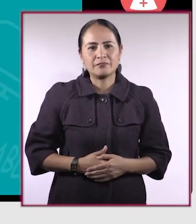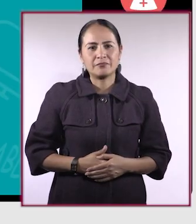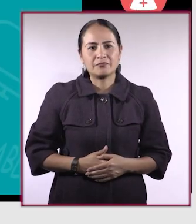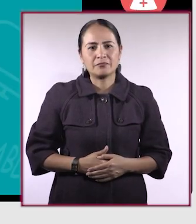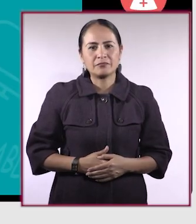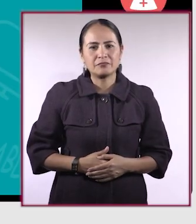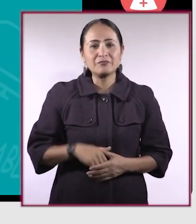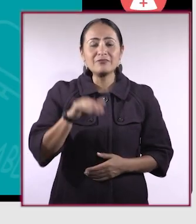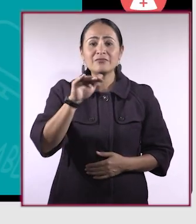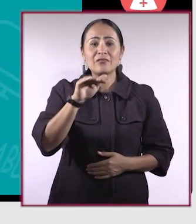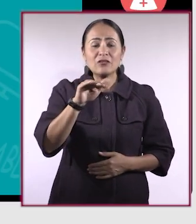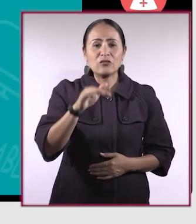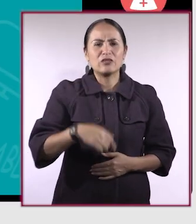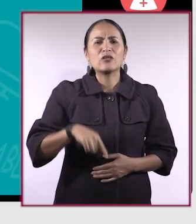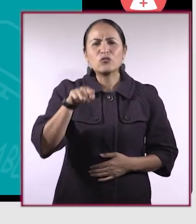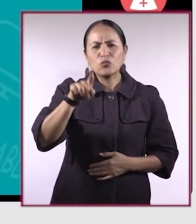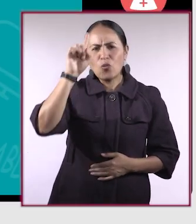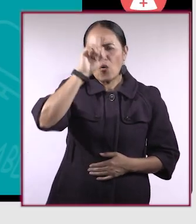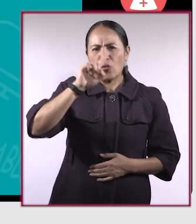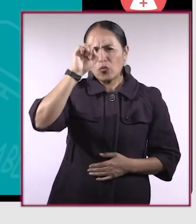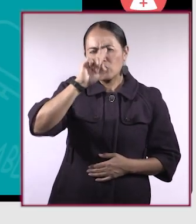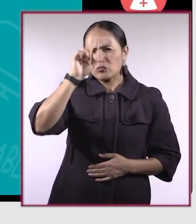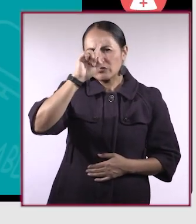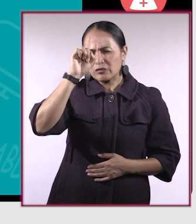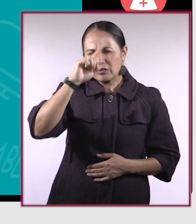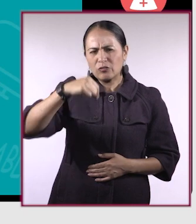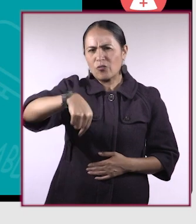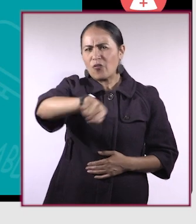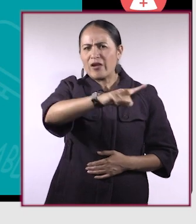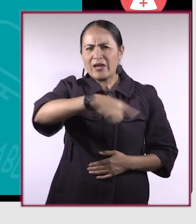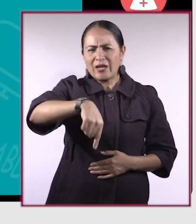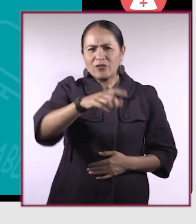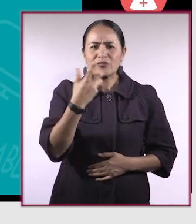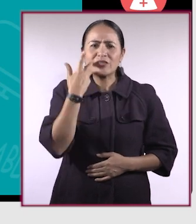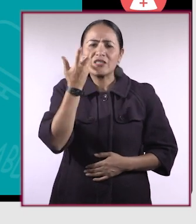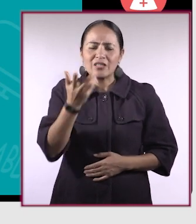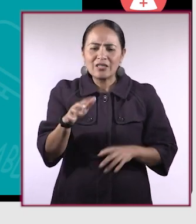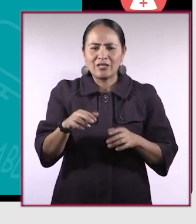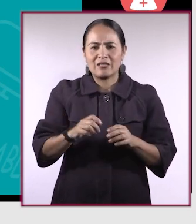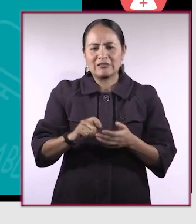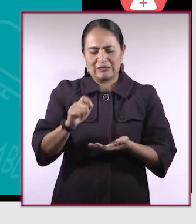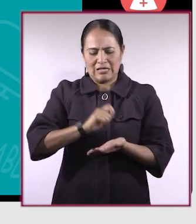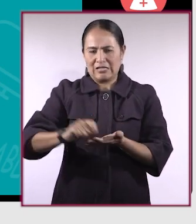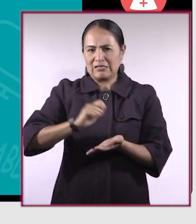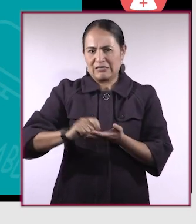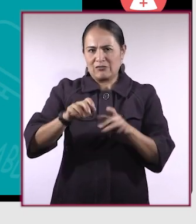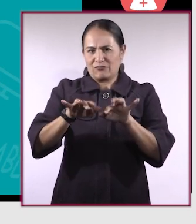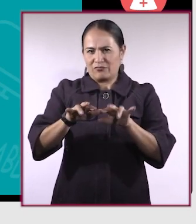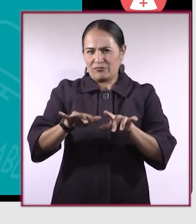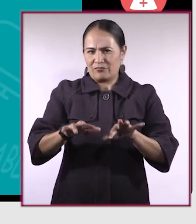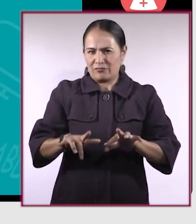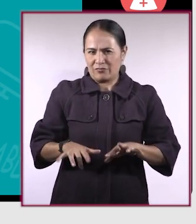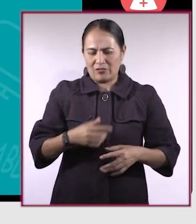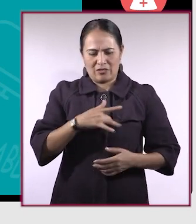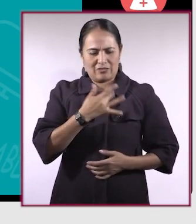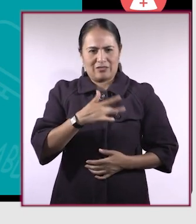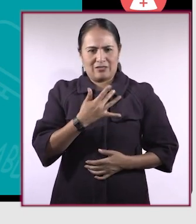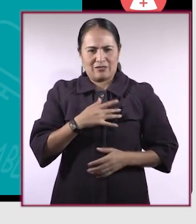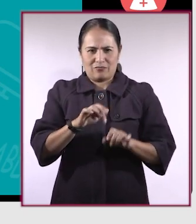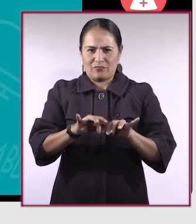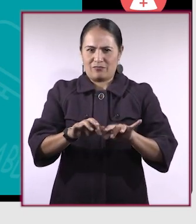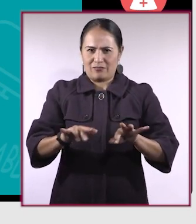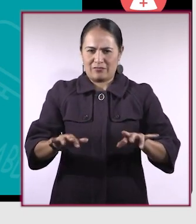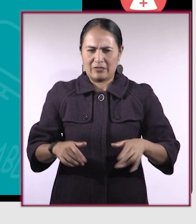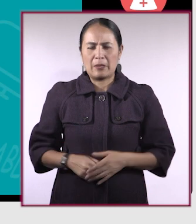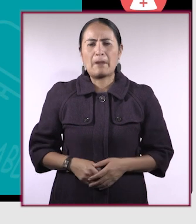Oye, ¿qué recomendaciones les darías a quienes se interesan por escribir? Primero, yo creo no tener miedo